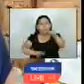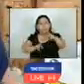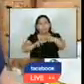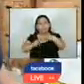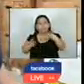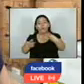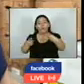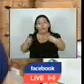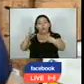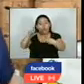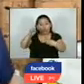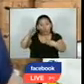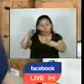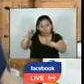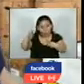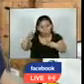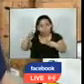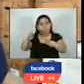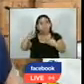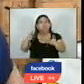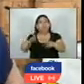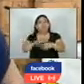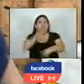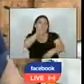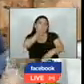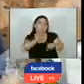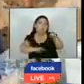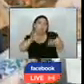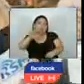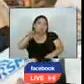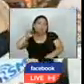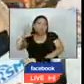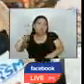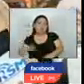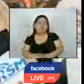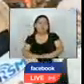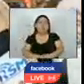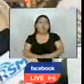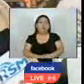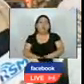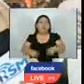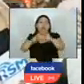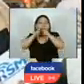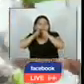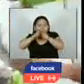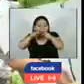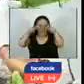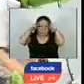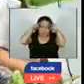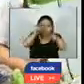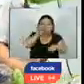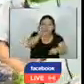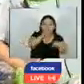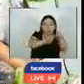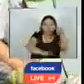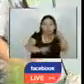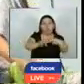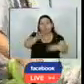lo que es lomo oreado anda 5 a 5.50. Una de res, el lomo a 5